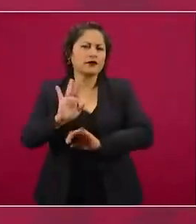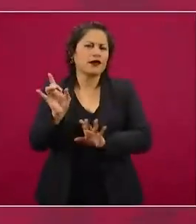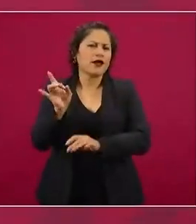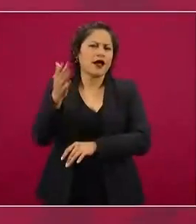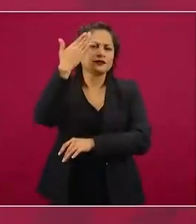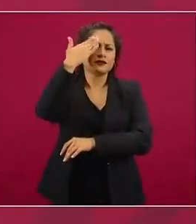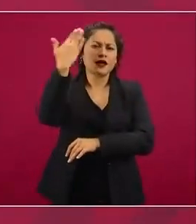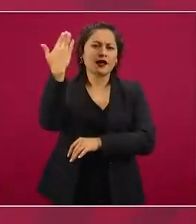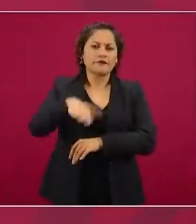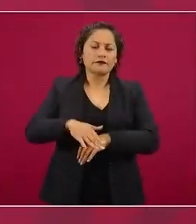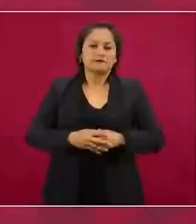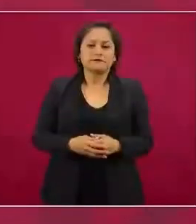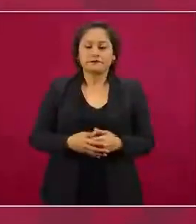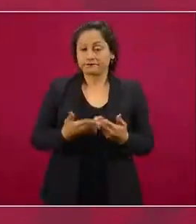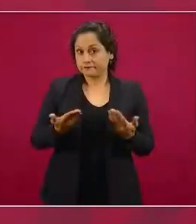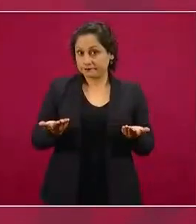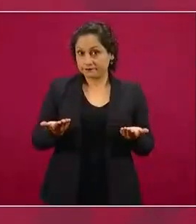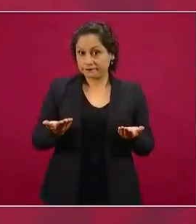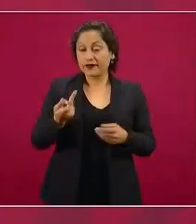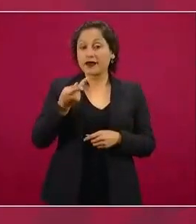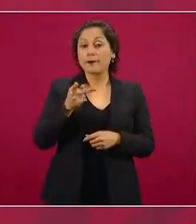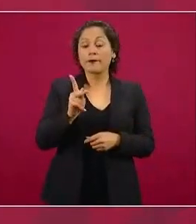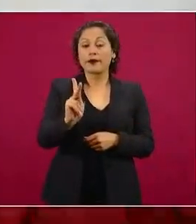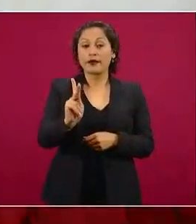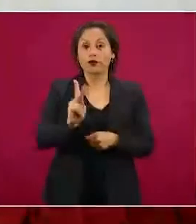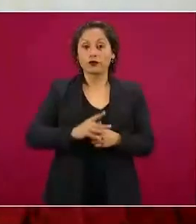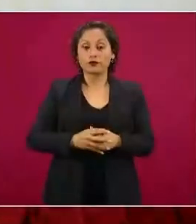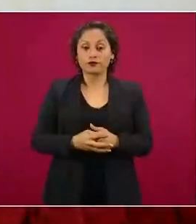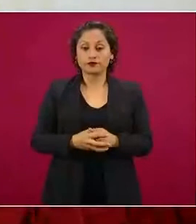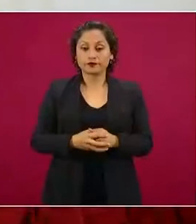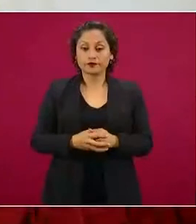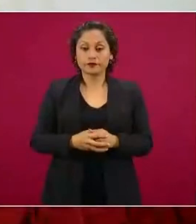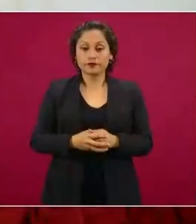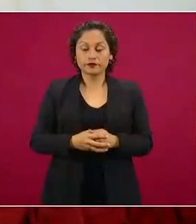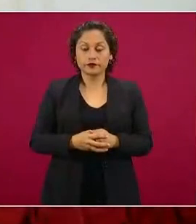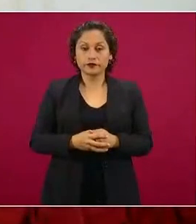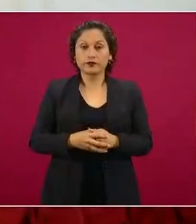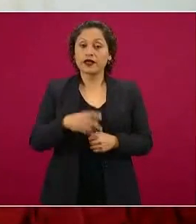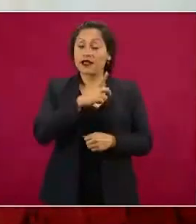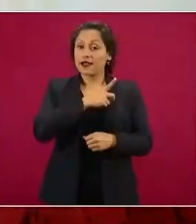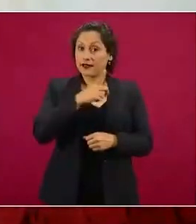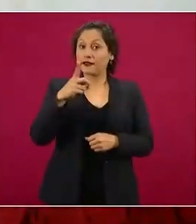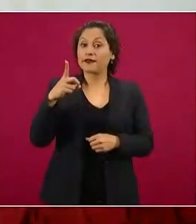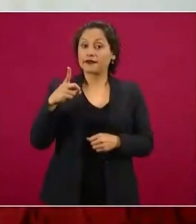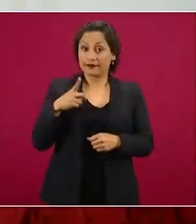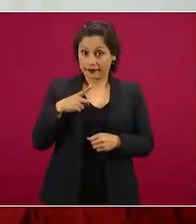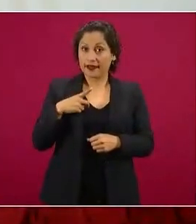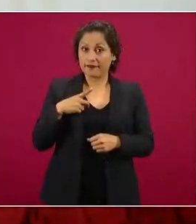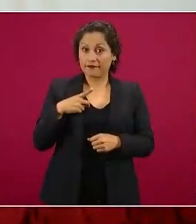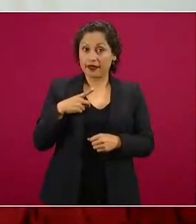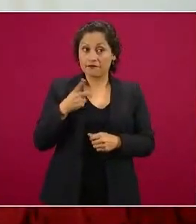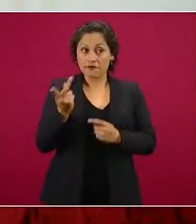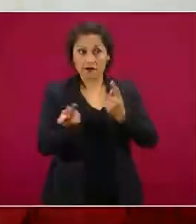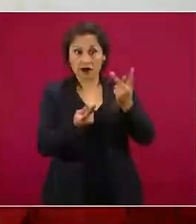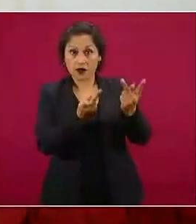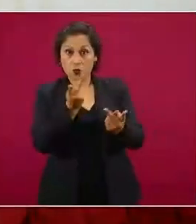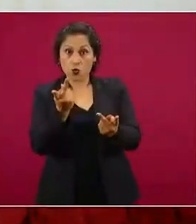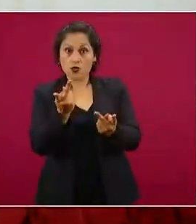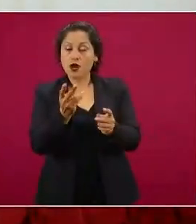Todo depende de que se actúe con profesionalismo y así